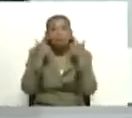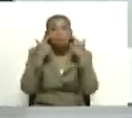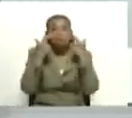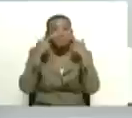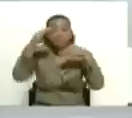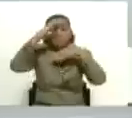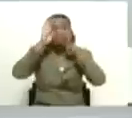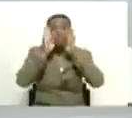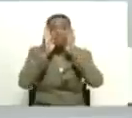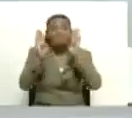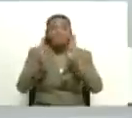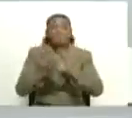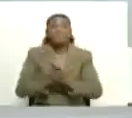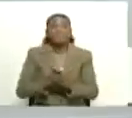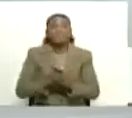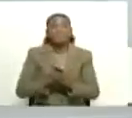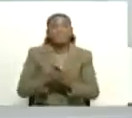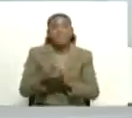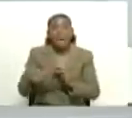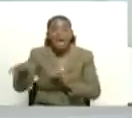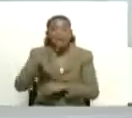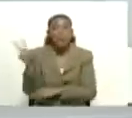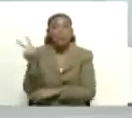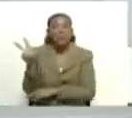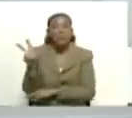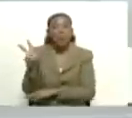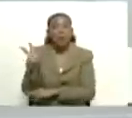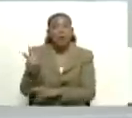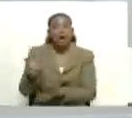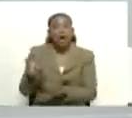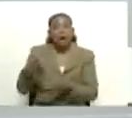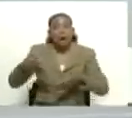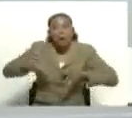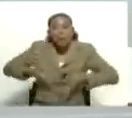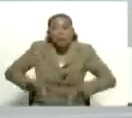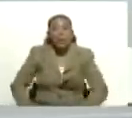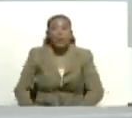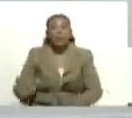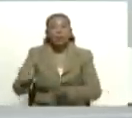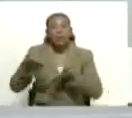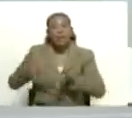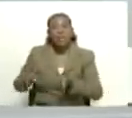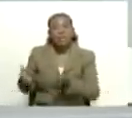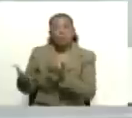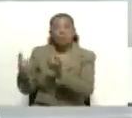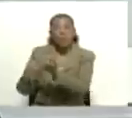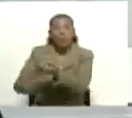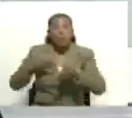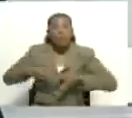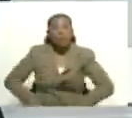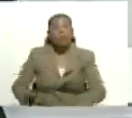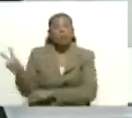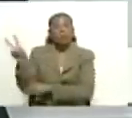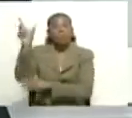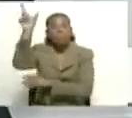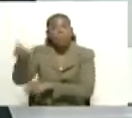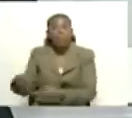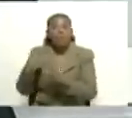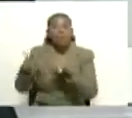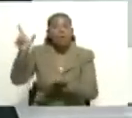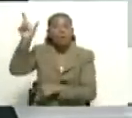estemos pendientes. Esta es la patria de Bolívar. Somos todos hijos de Bolívar. Pueblo